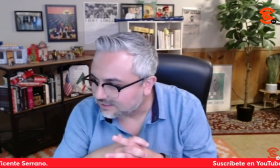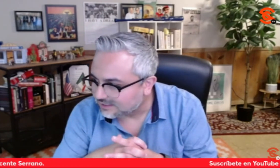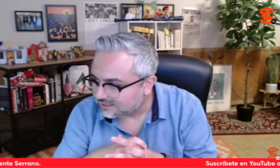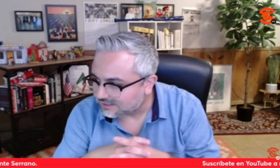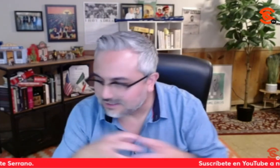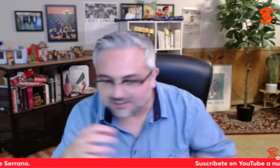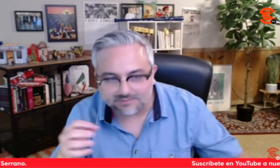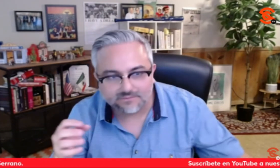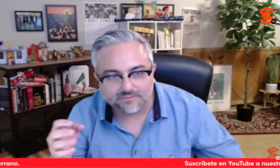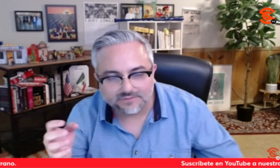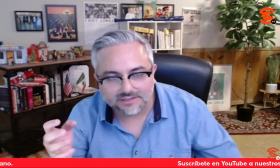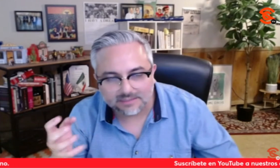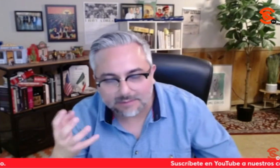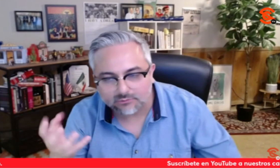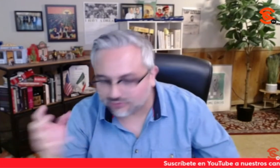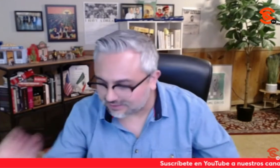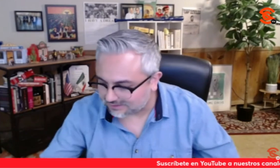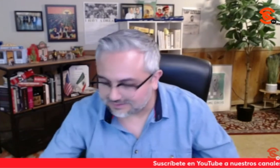que